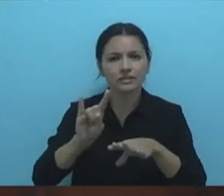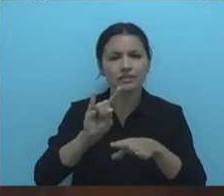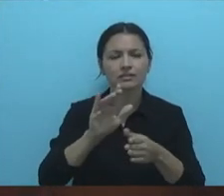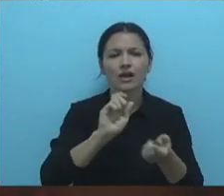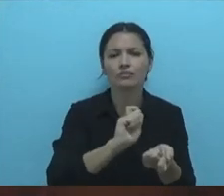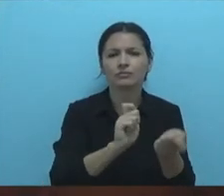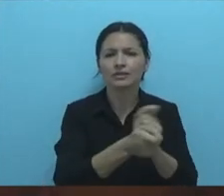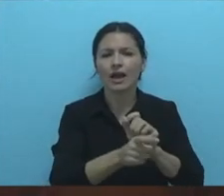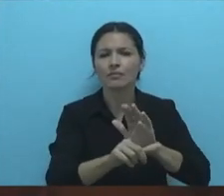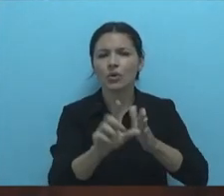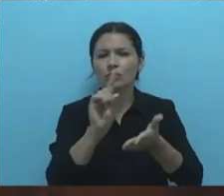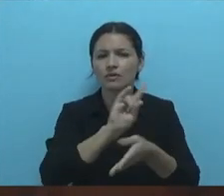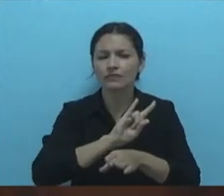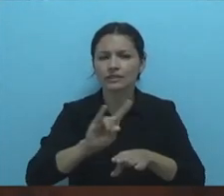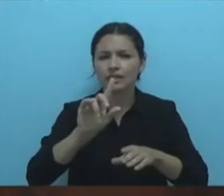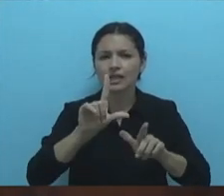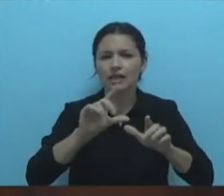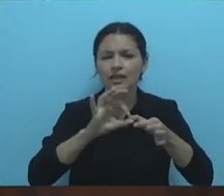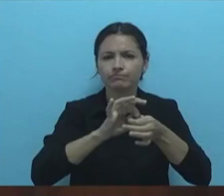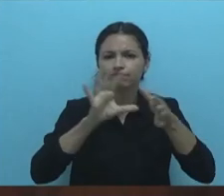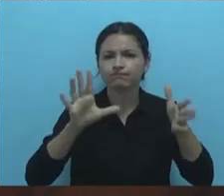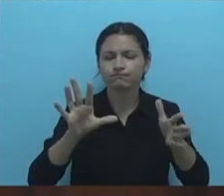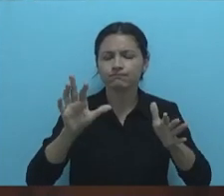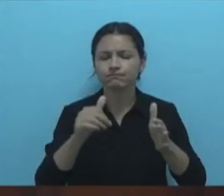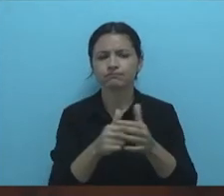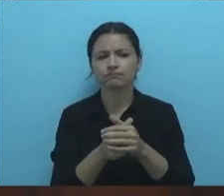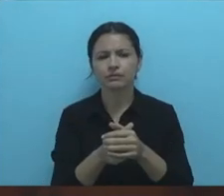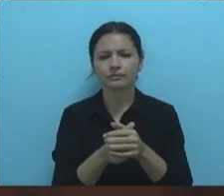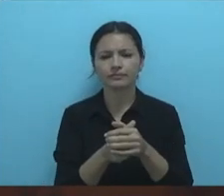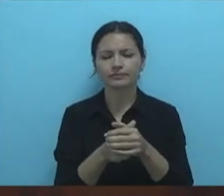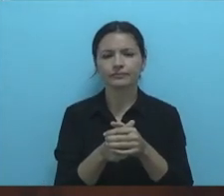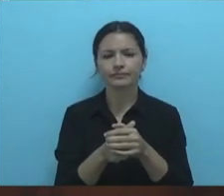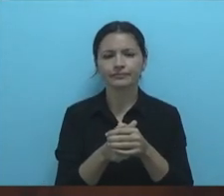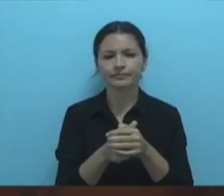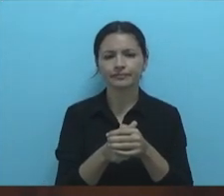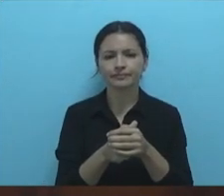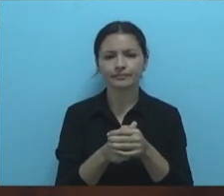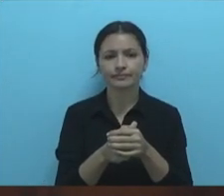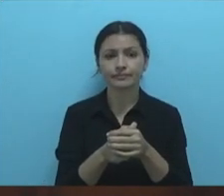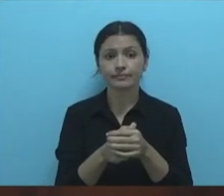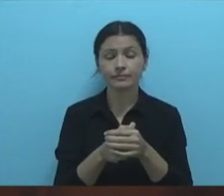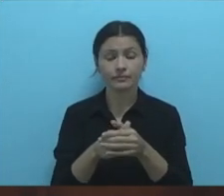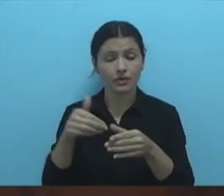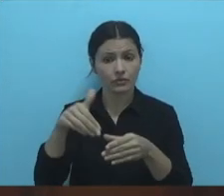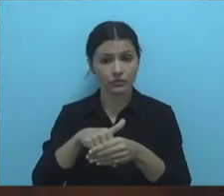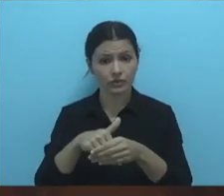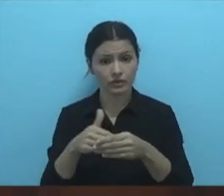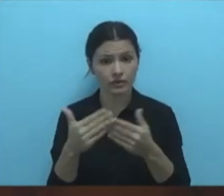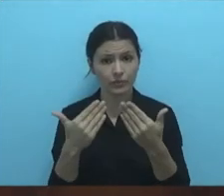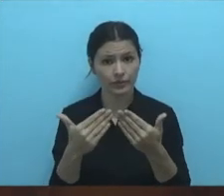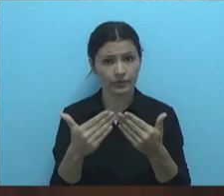científica y abierta al pueblo en Argentina en América Latina y el mundo a consideración